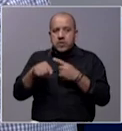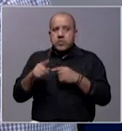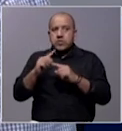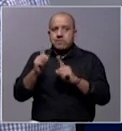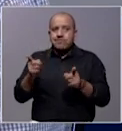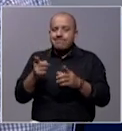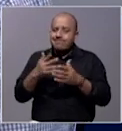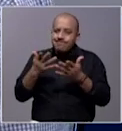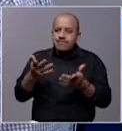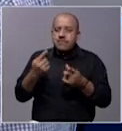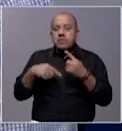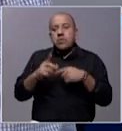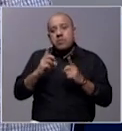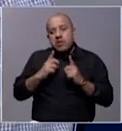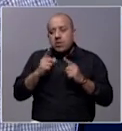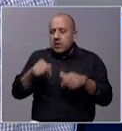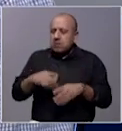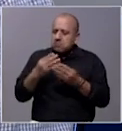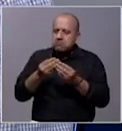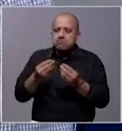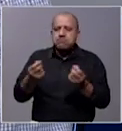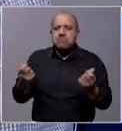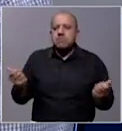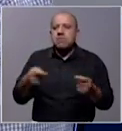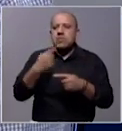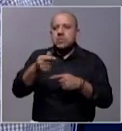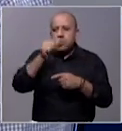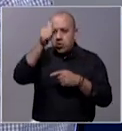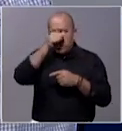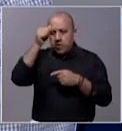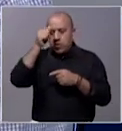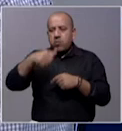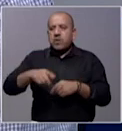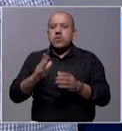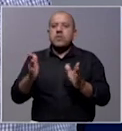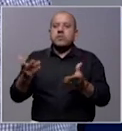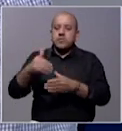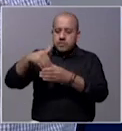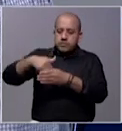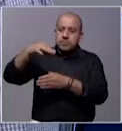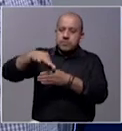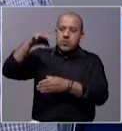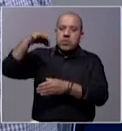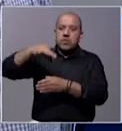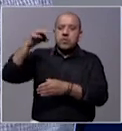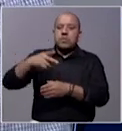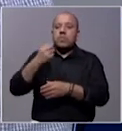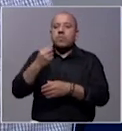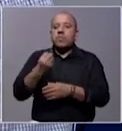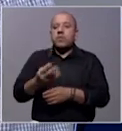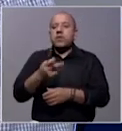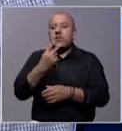debate electoral pero espero que todo esto se disipe el próximo domingo cuando se cierran las urnas y se conozca el resultado porque el 25